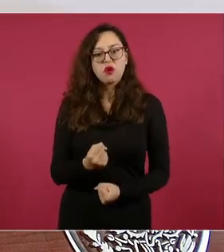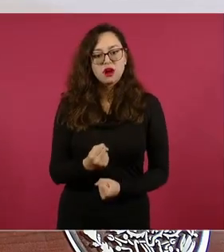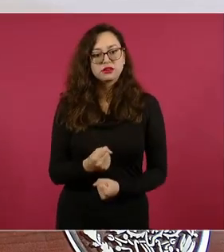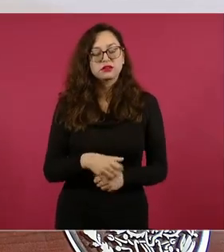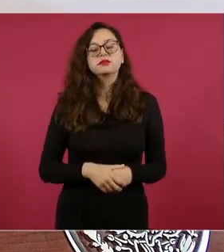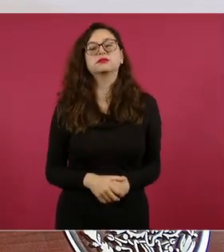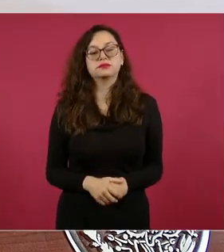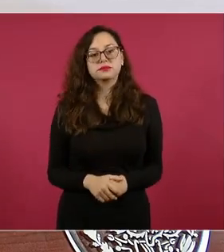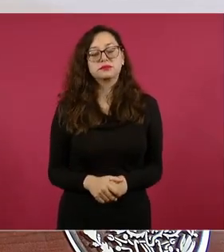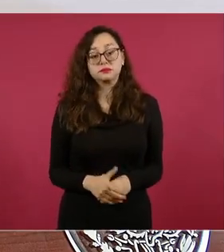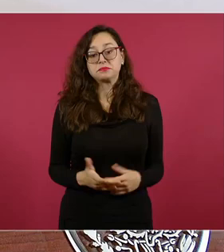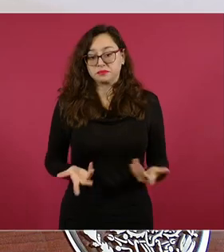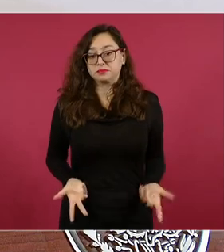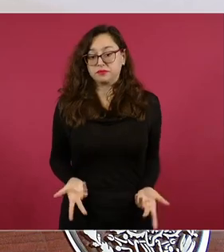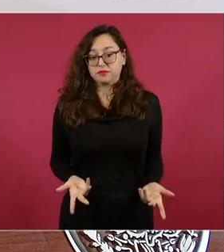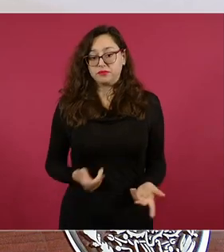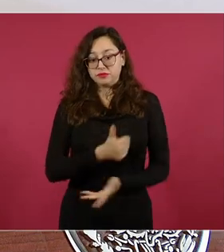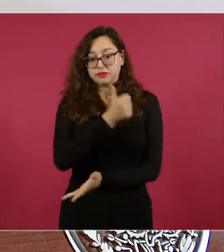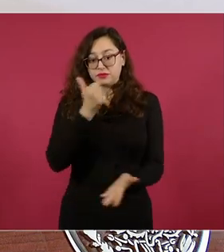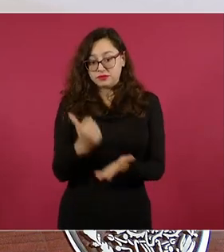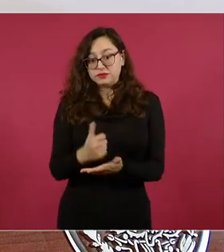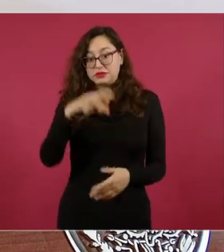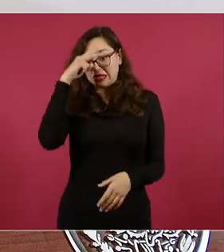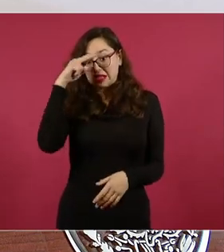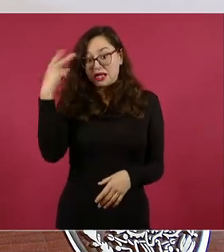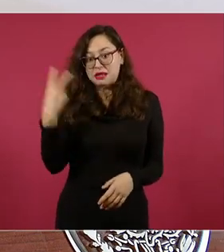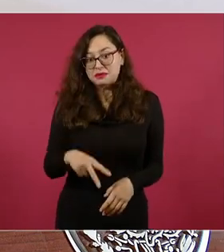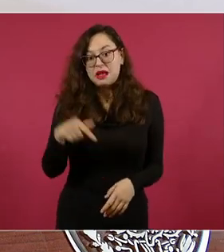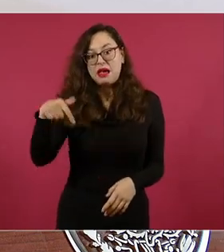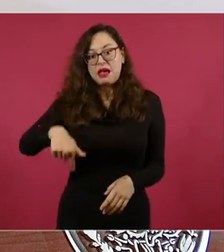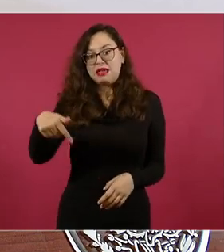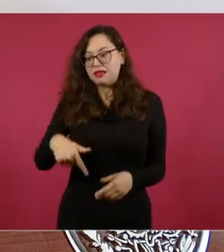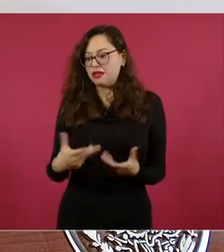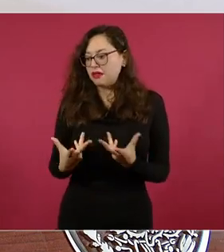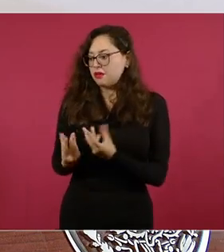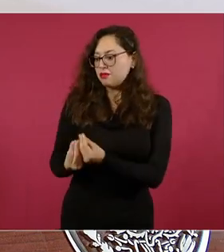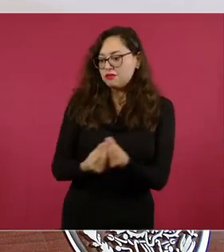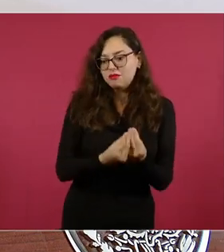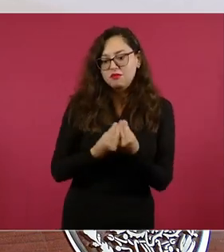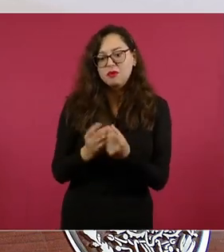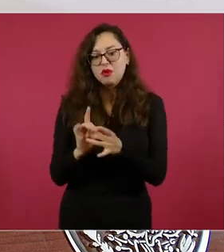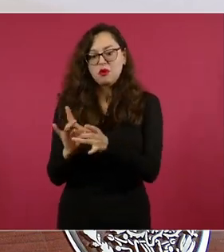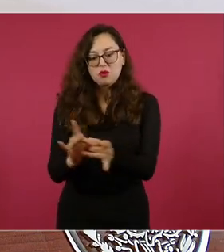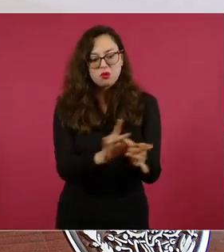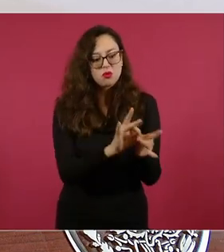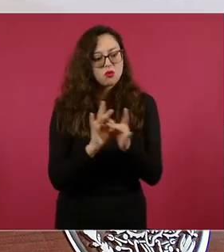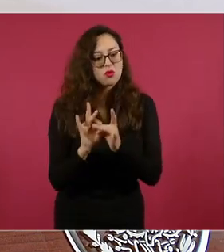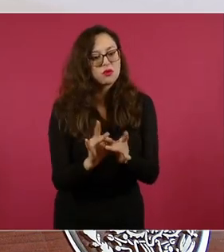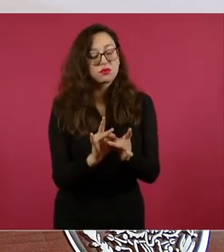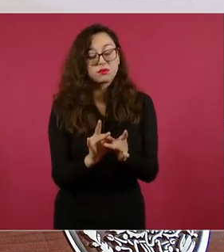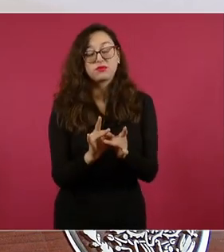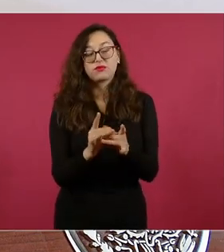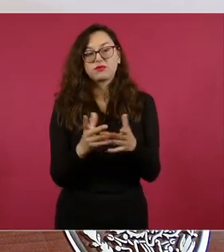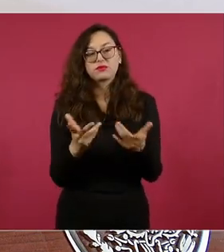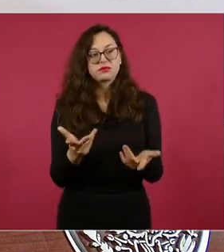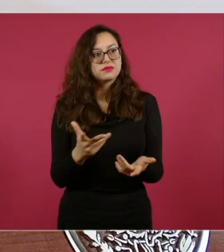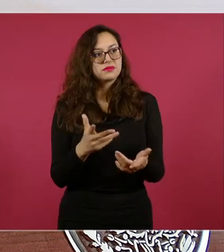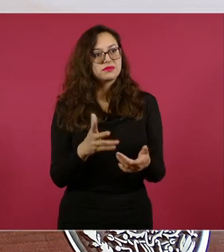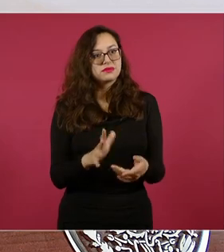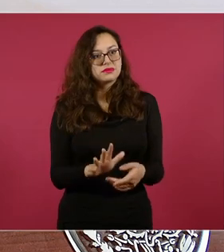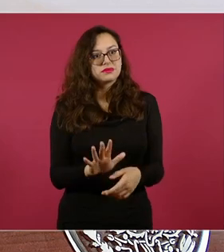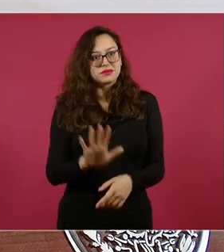fraternidad, la solidaridad que hay en la Ciudad de México, solo la he visto, y esto puede parecer